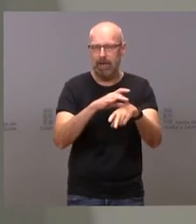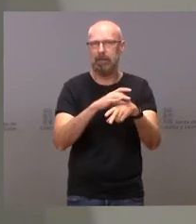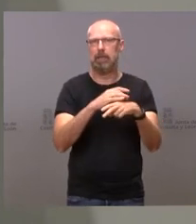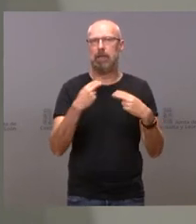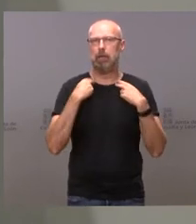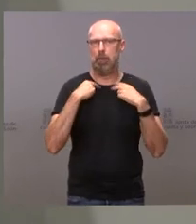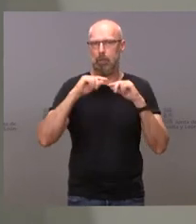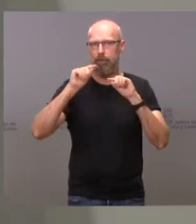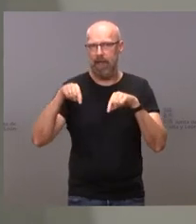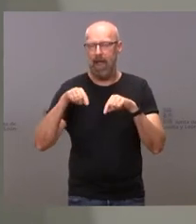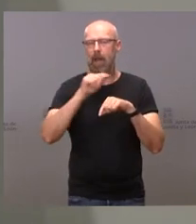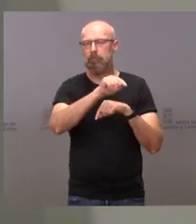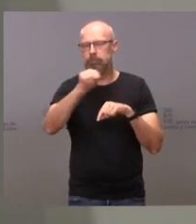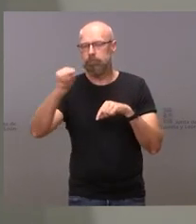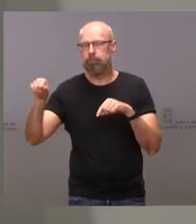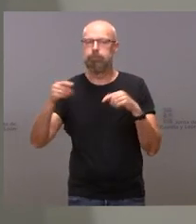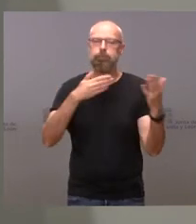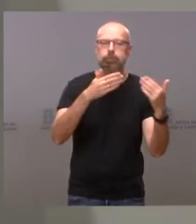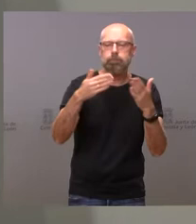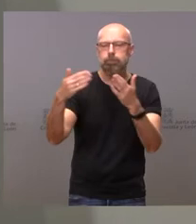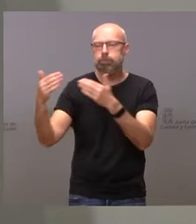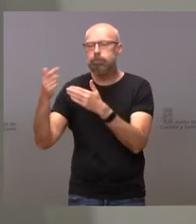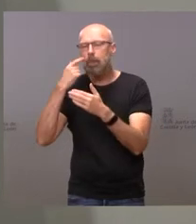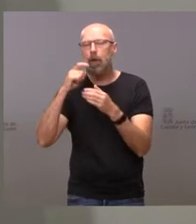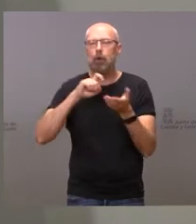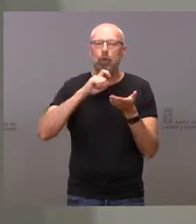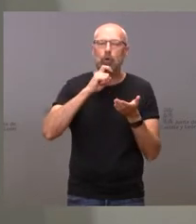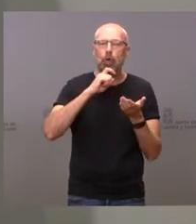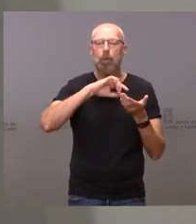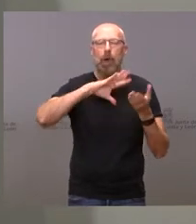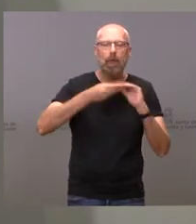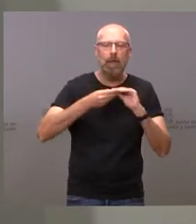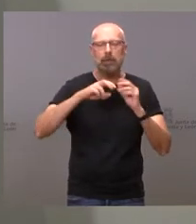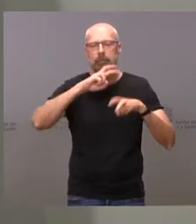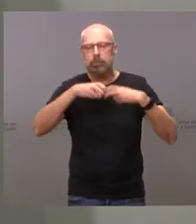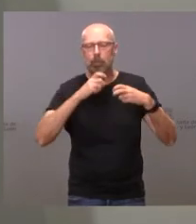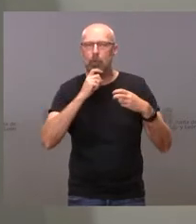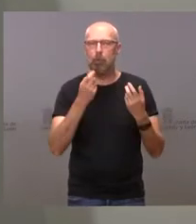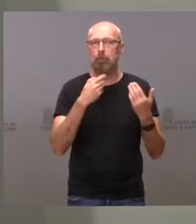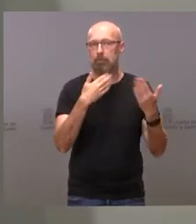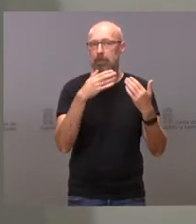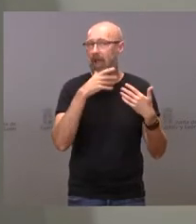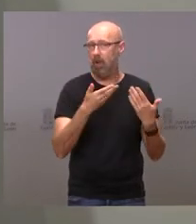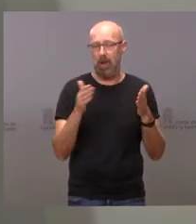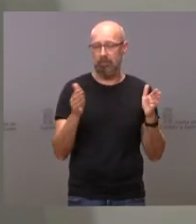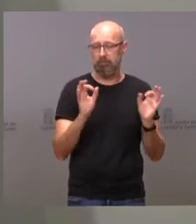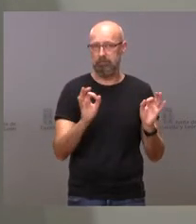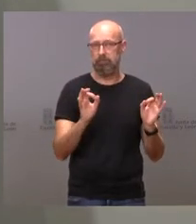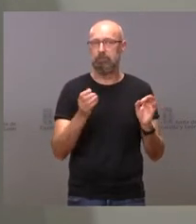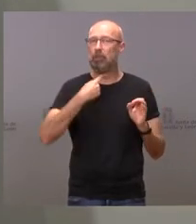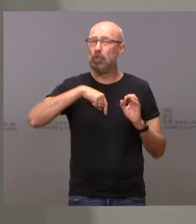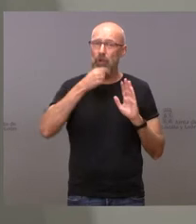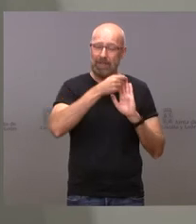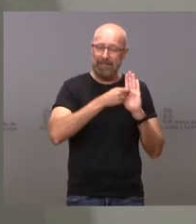cómo se hacen las modificaciones intrazona de todas las demarcaciones. ¿Cuáles son nuestros criterios? Nuestros criterios siguen siendo